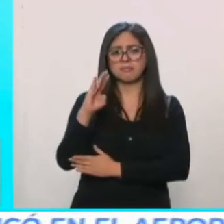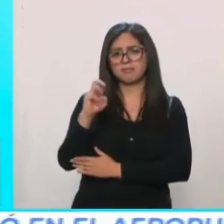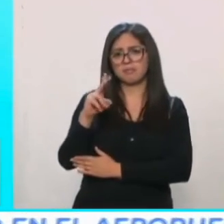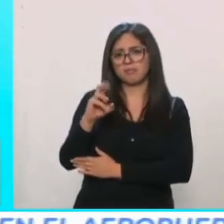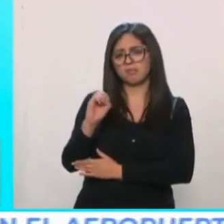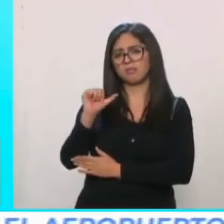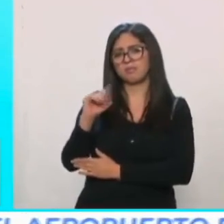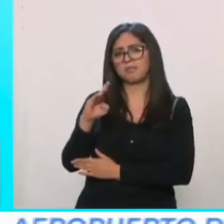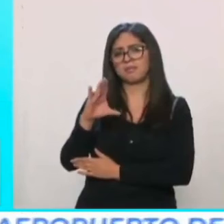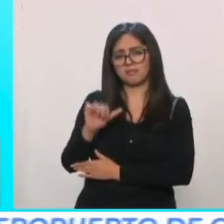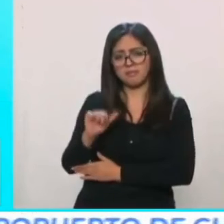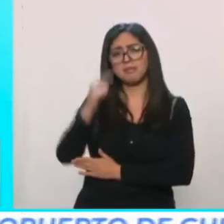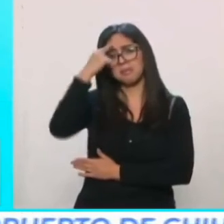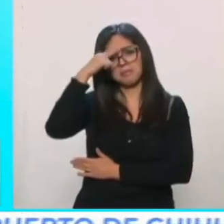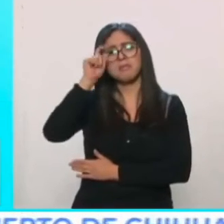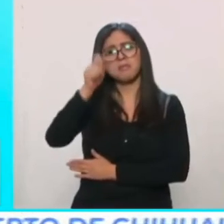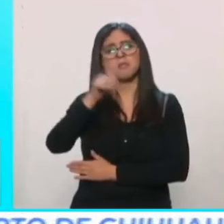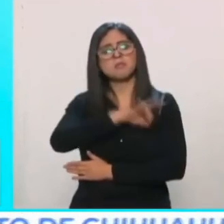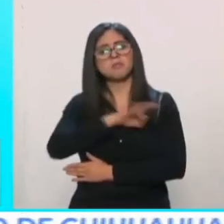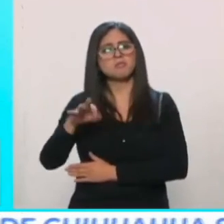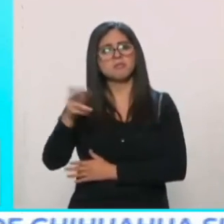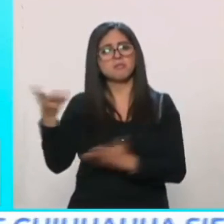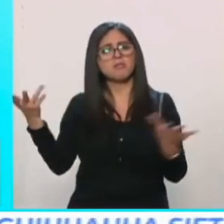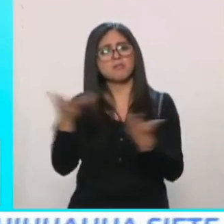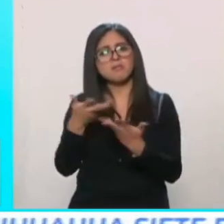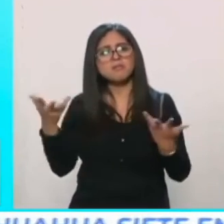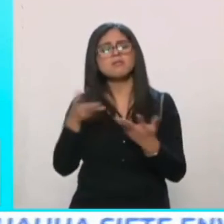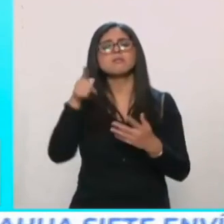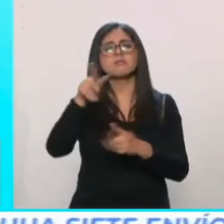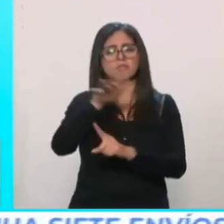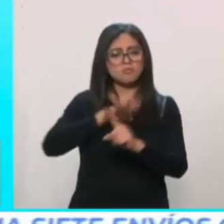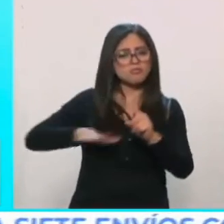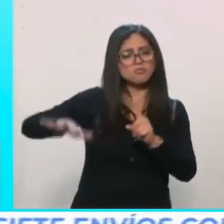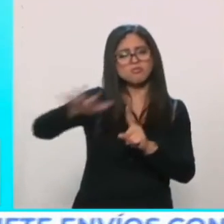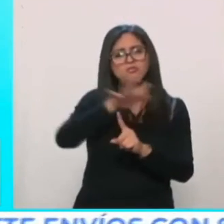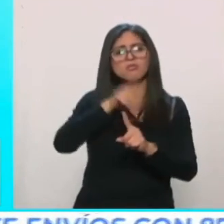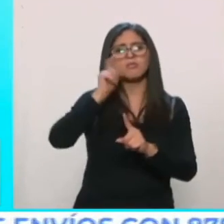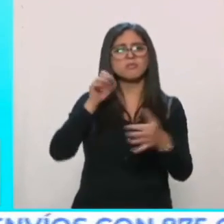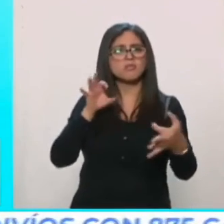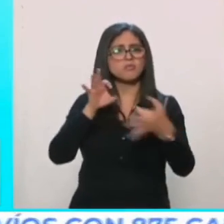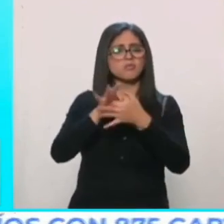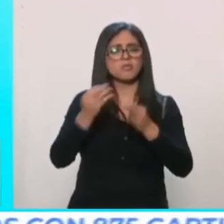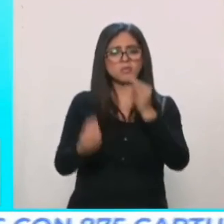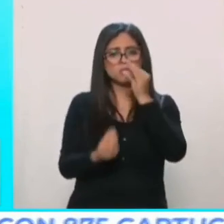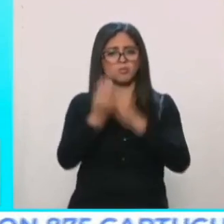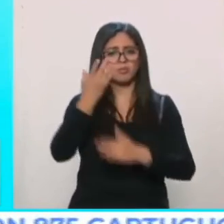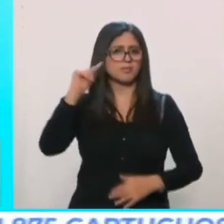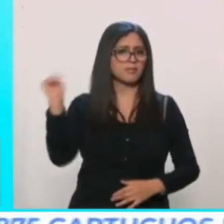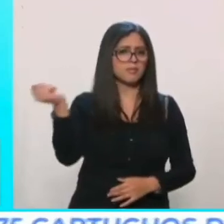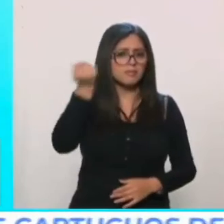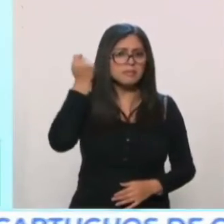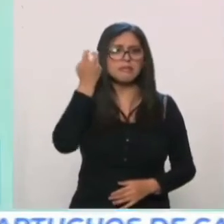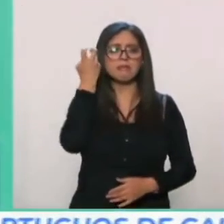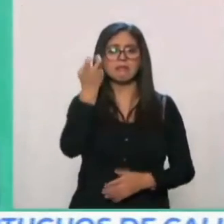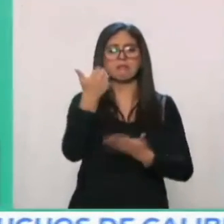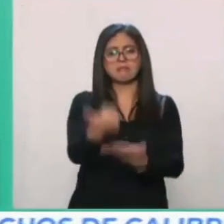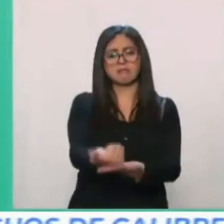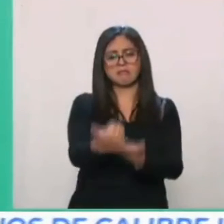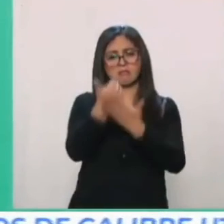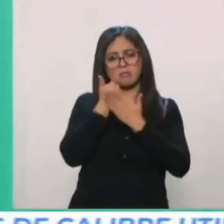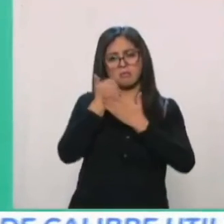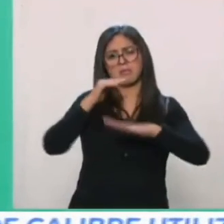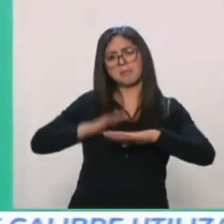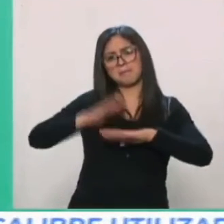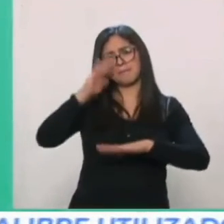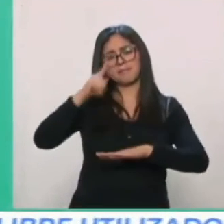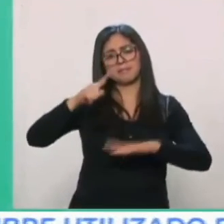Iberoamérica a efecto de poder generar un ambiente dentro de las nuevas tecnologías que nos permita llegar a